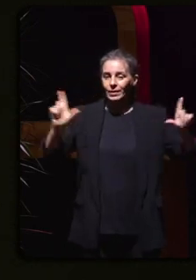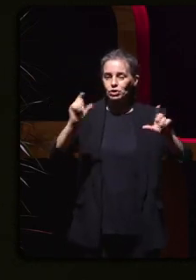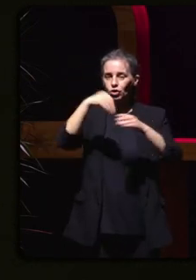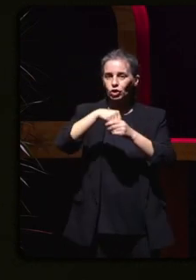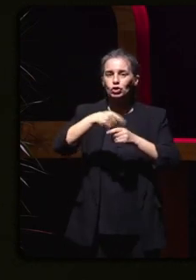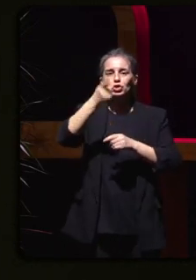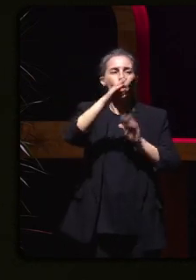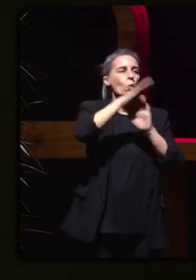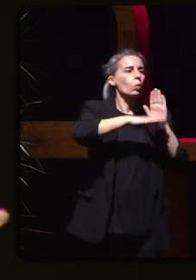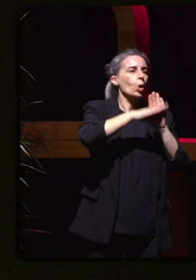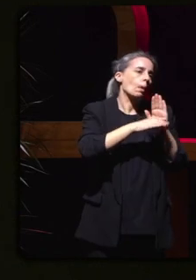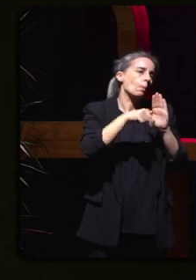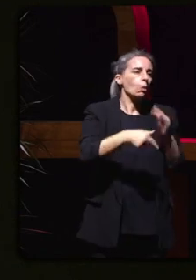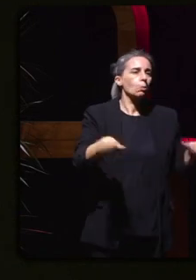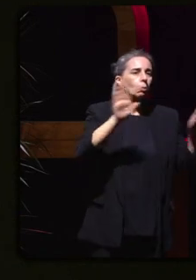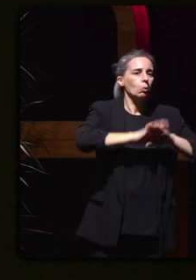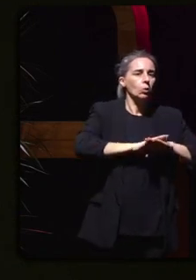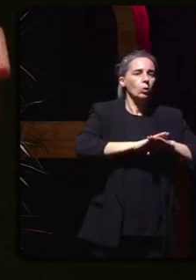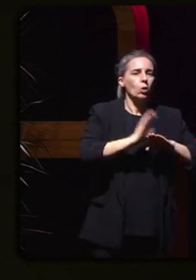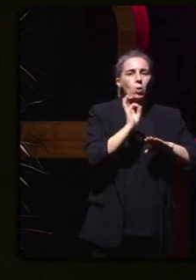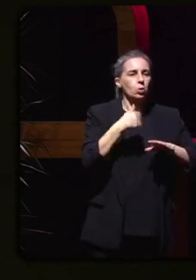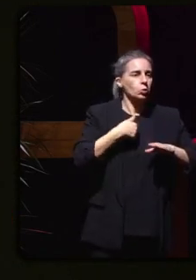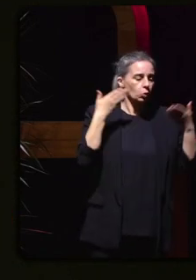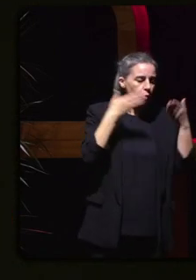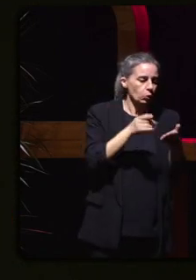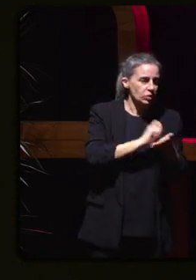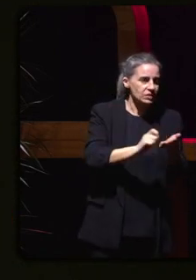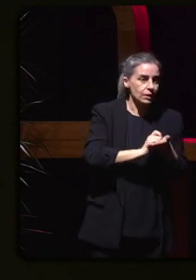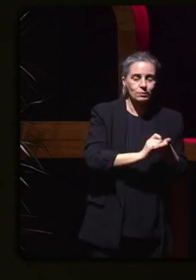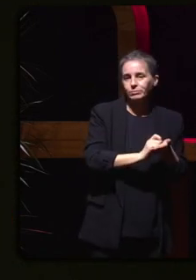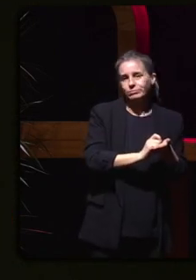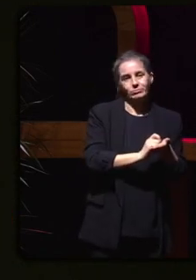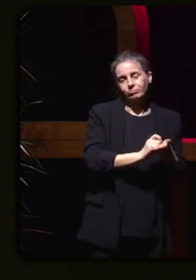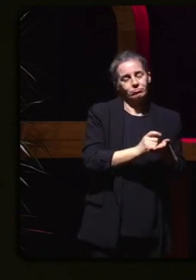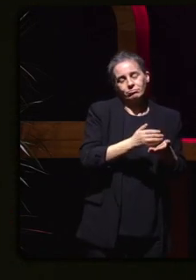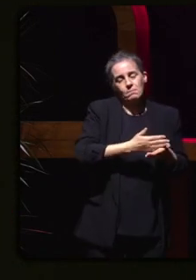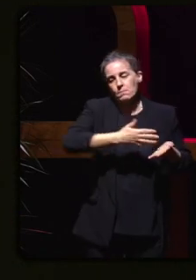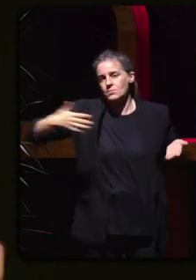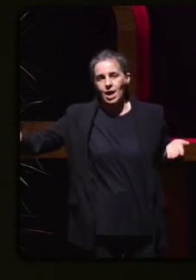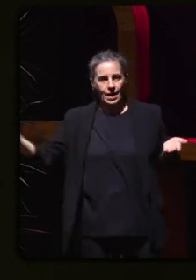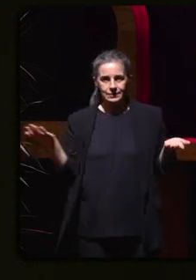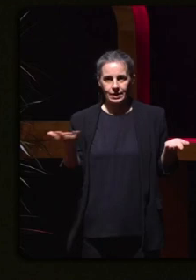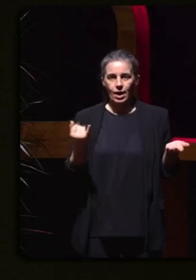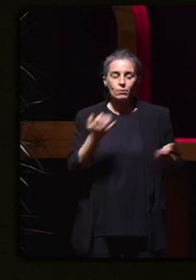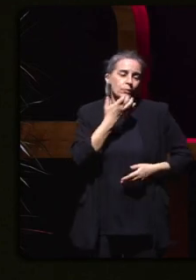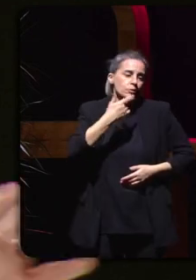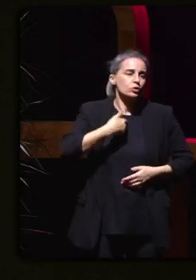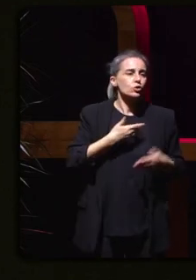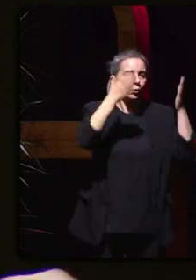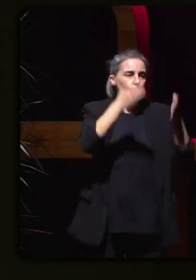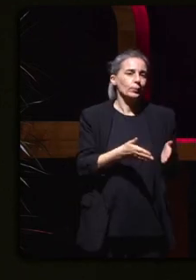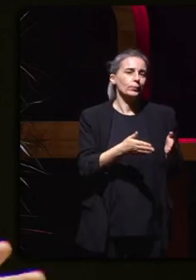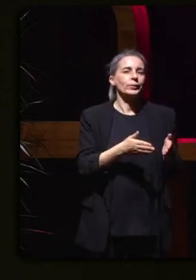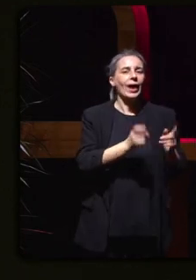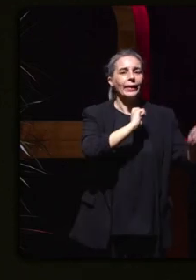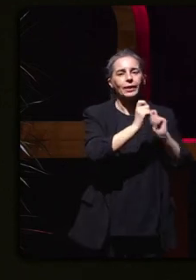que el programa que yo veo Esa noche y del que escribo es mucho más que cuando yo me siento a ver yo que sé a Macarena una entrevistada por Jordi Guille